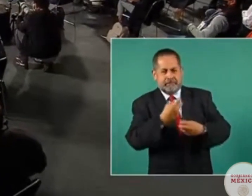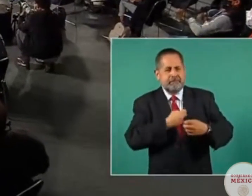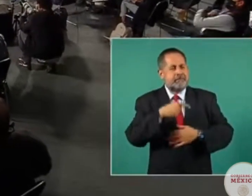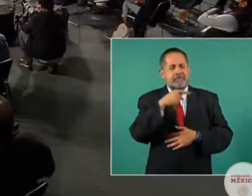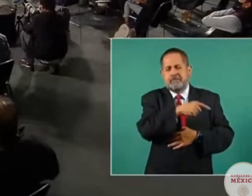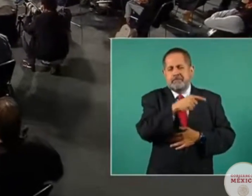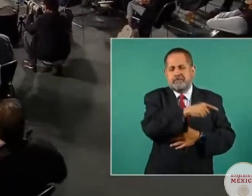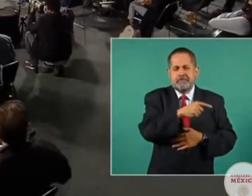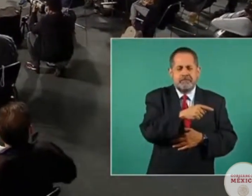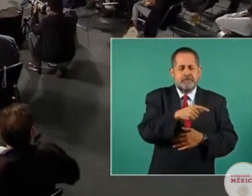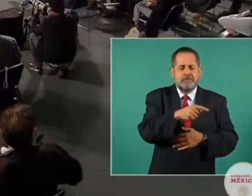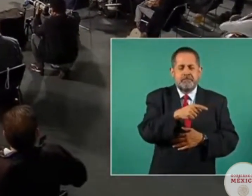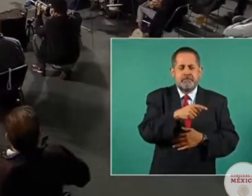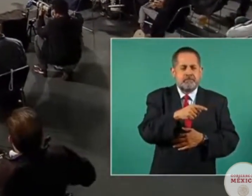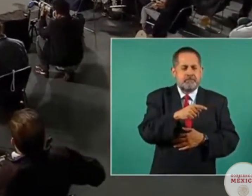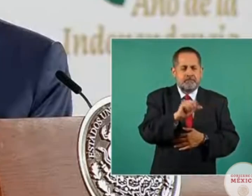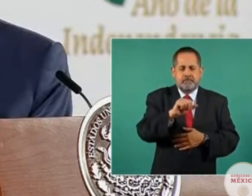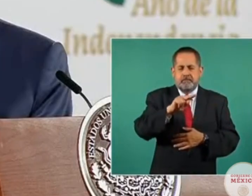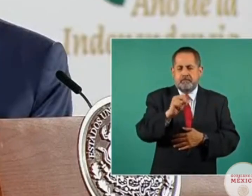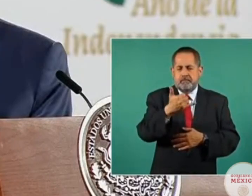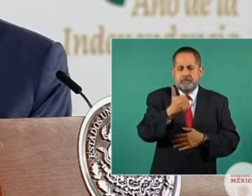y luego lo que yo le respondo.